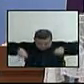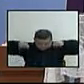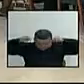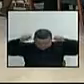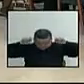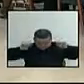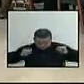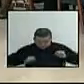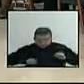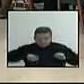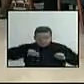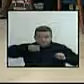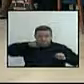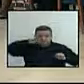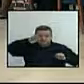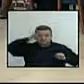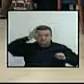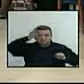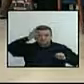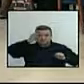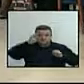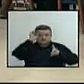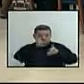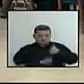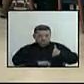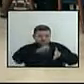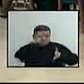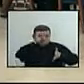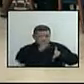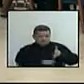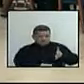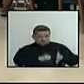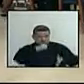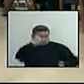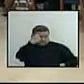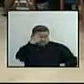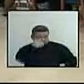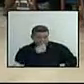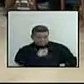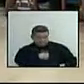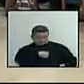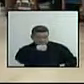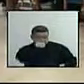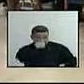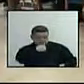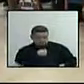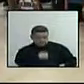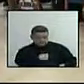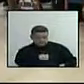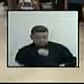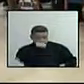Cordero de Dios que quita el pecado.